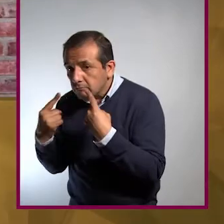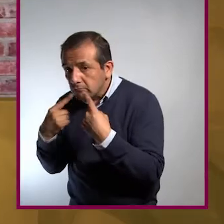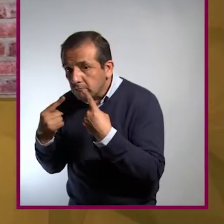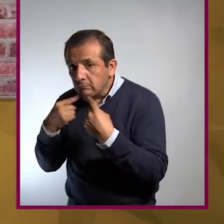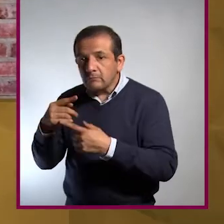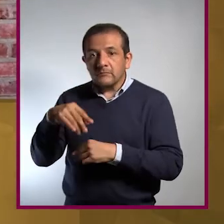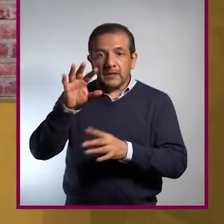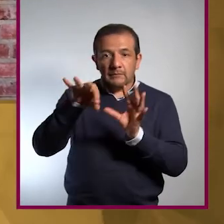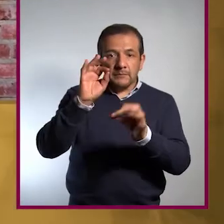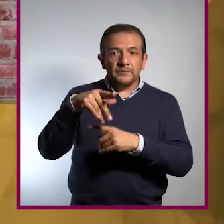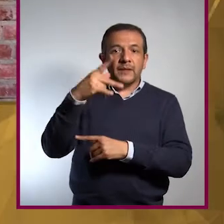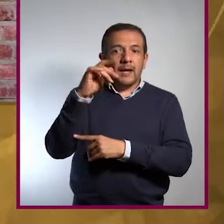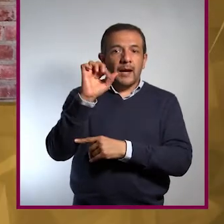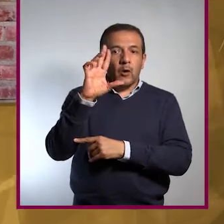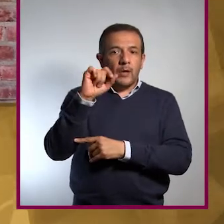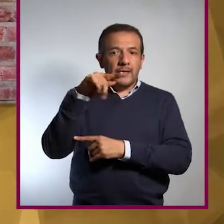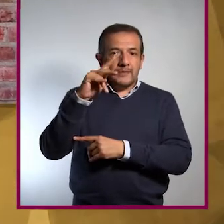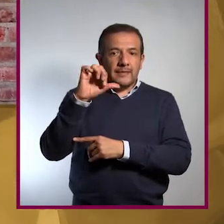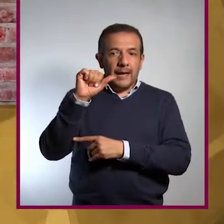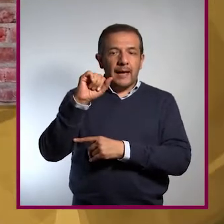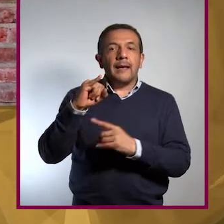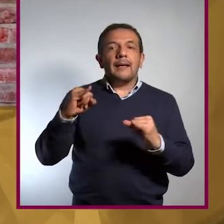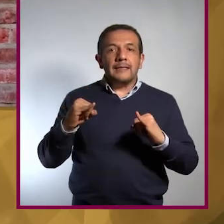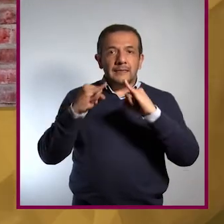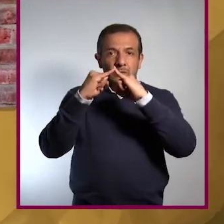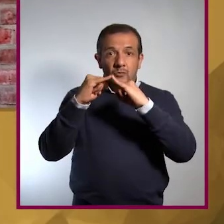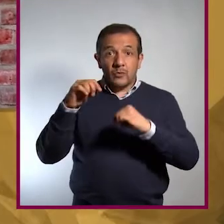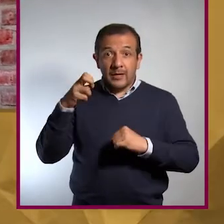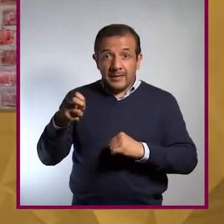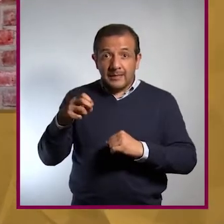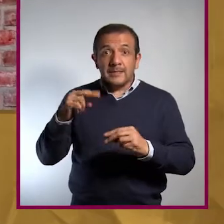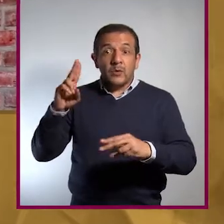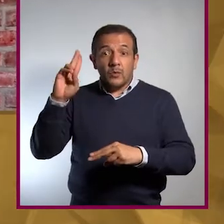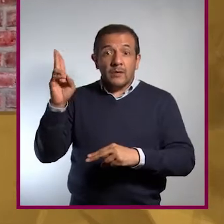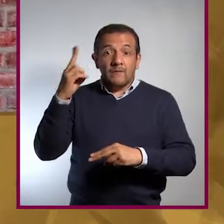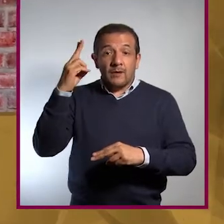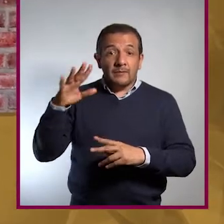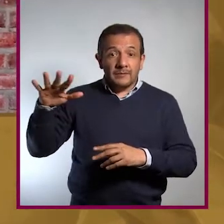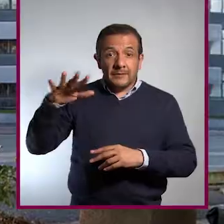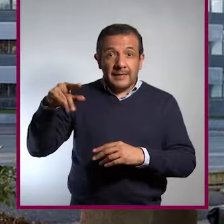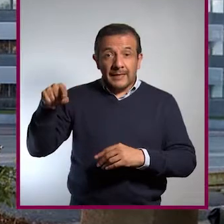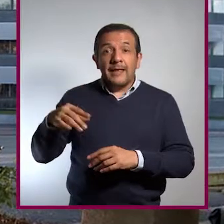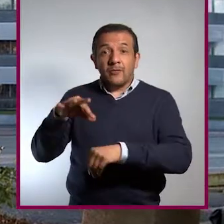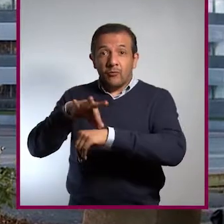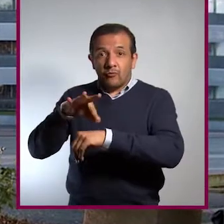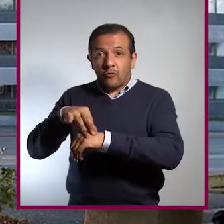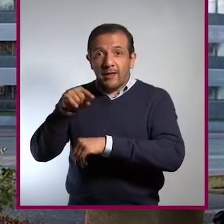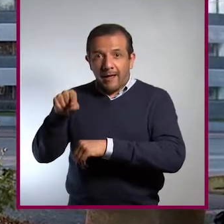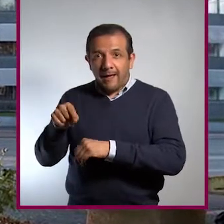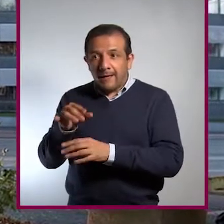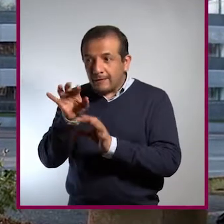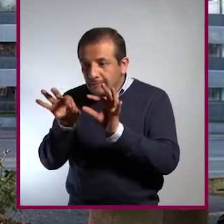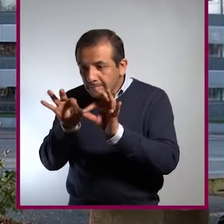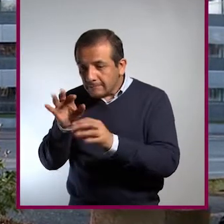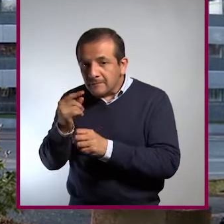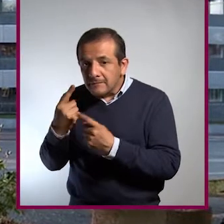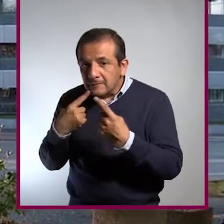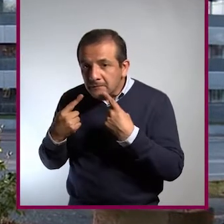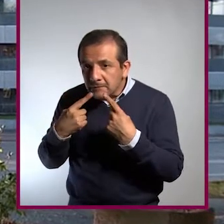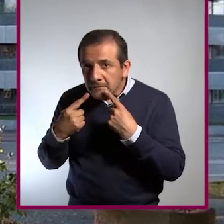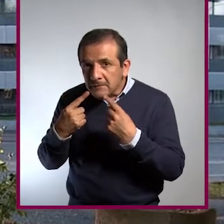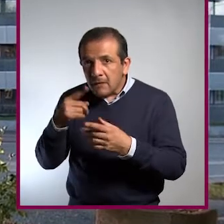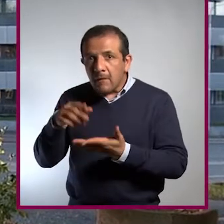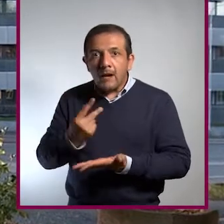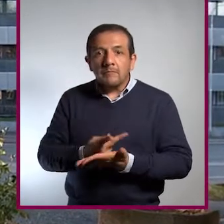por el Instituto Karolinska, uno de los principales centros universitarios del mundo en el campo de la medicina. El